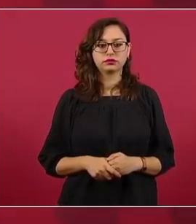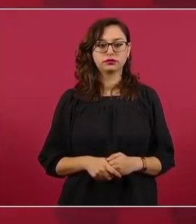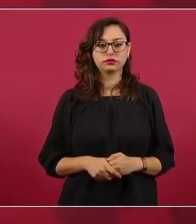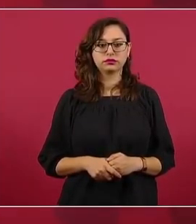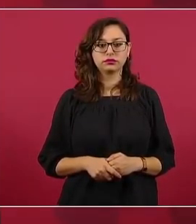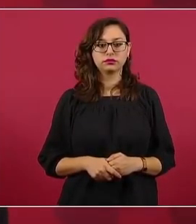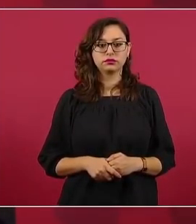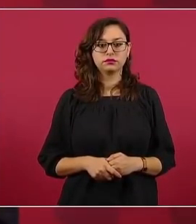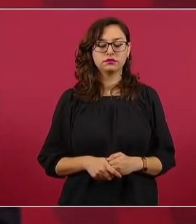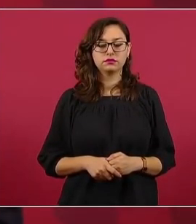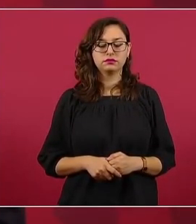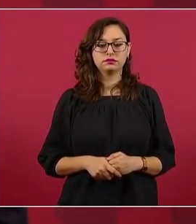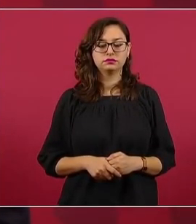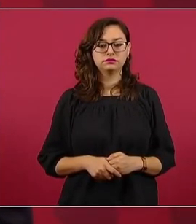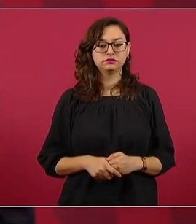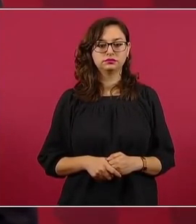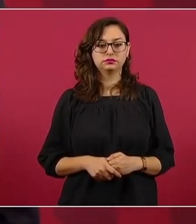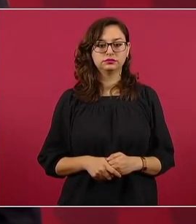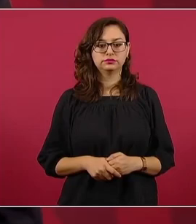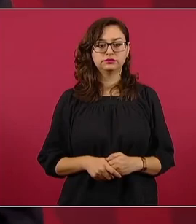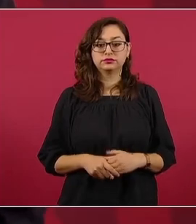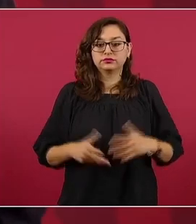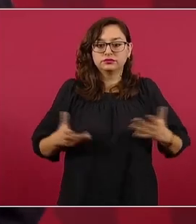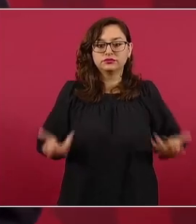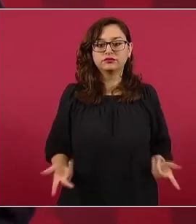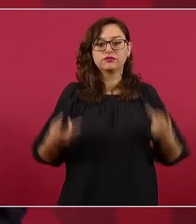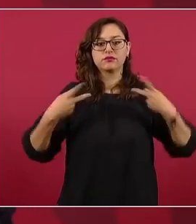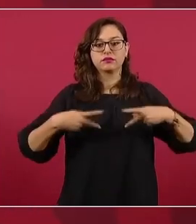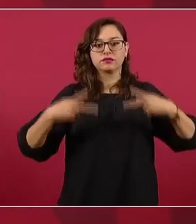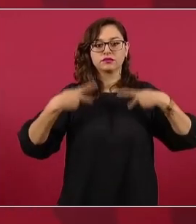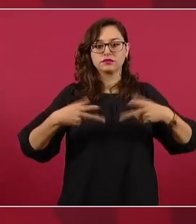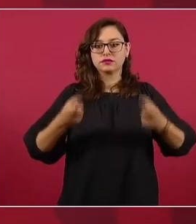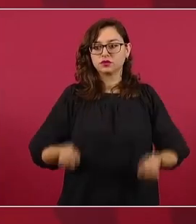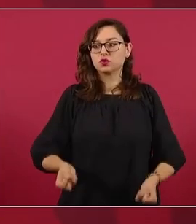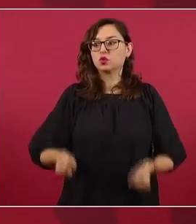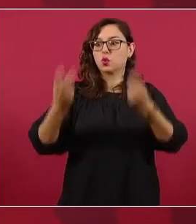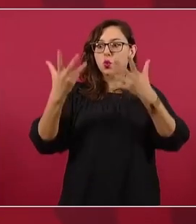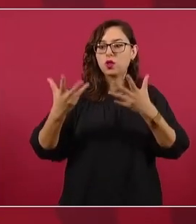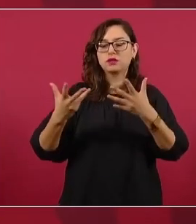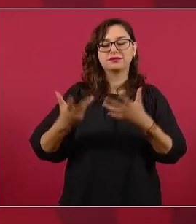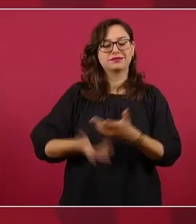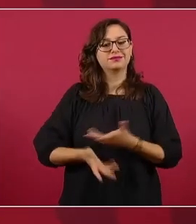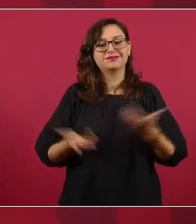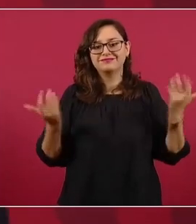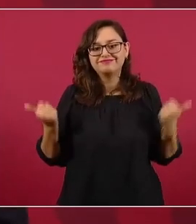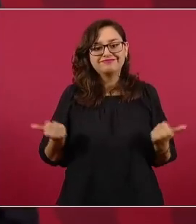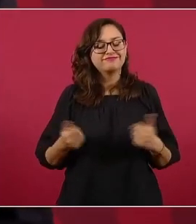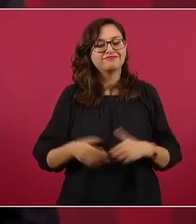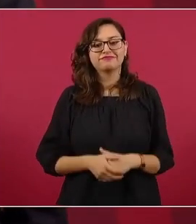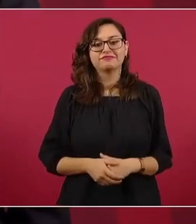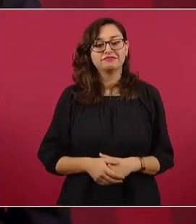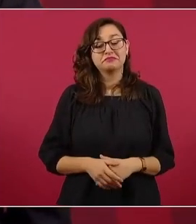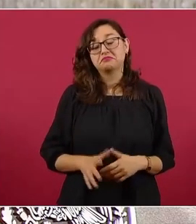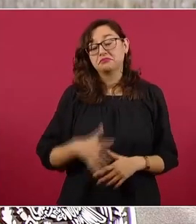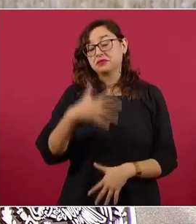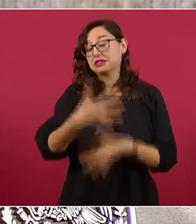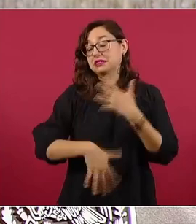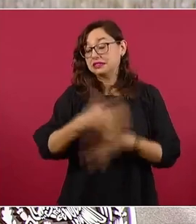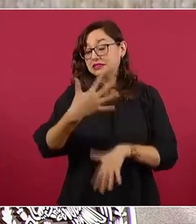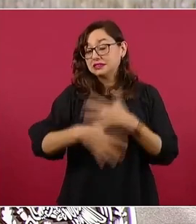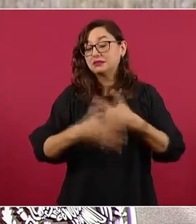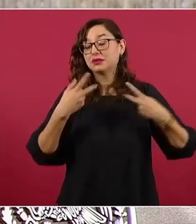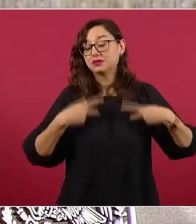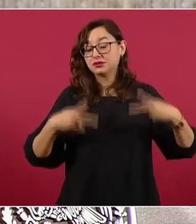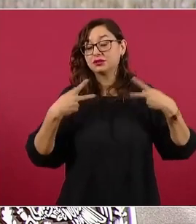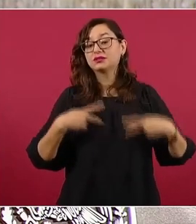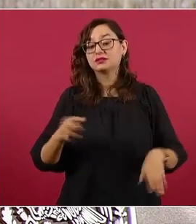No tenemos el dato preciso de cuántas personas son, pero probablemente sean más de 15 personas en